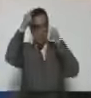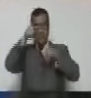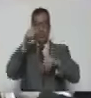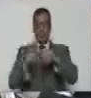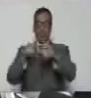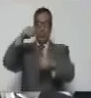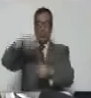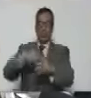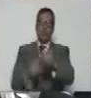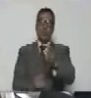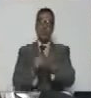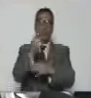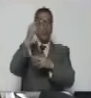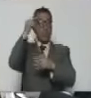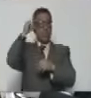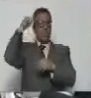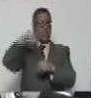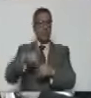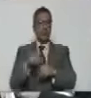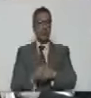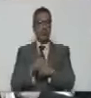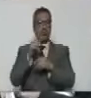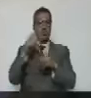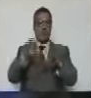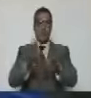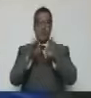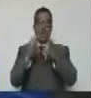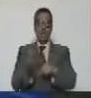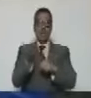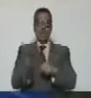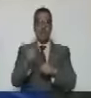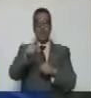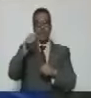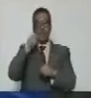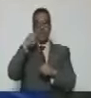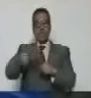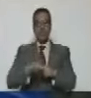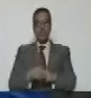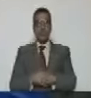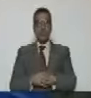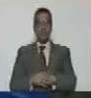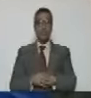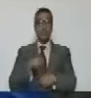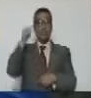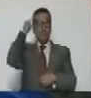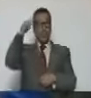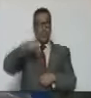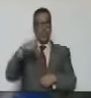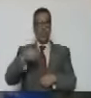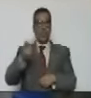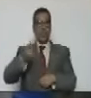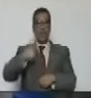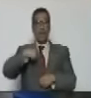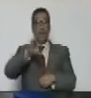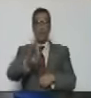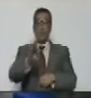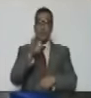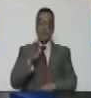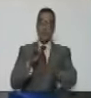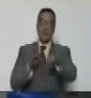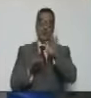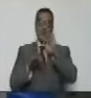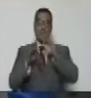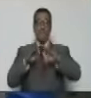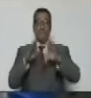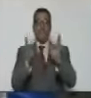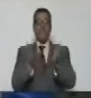sembró y que hoy es indispensable, que hoy es indiscutible y que hoy sigue siendo una alternativa para